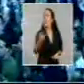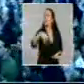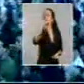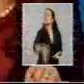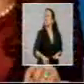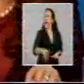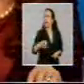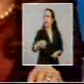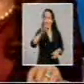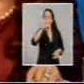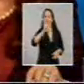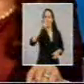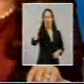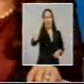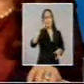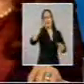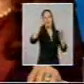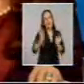los pampeanos.